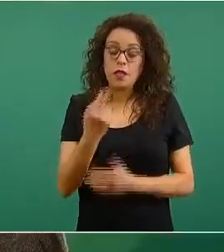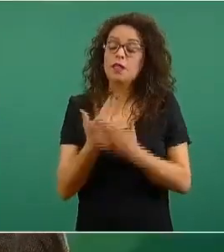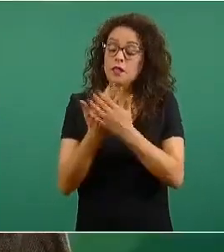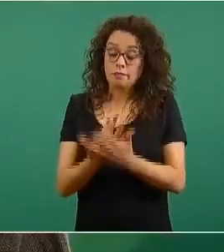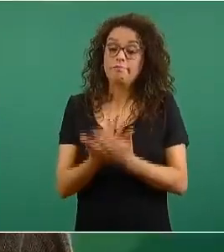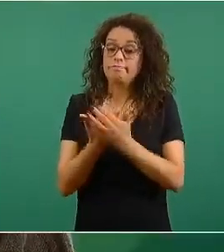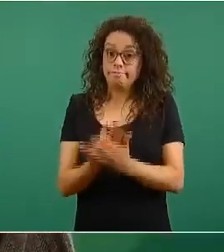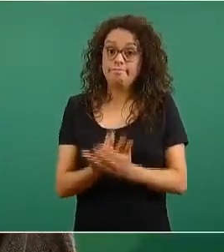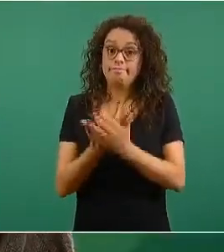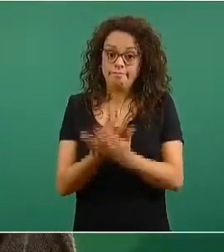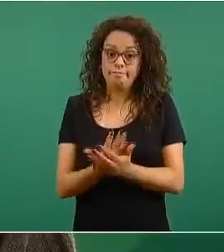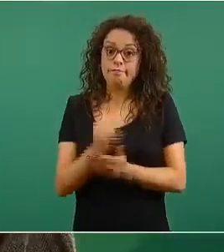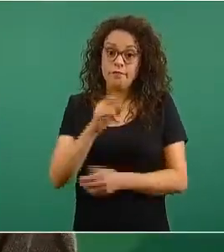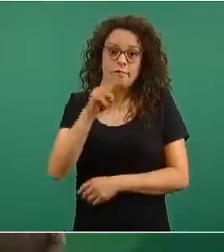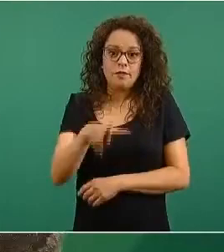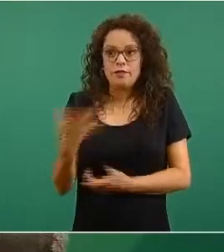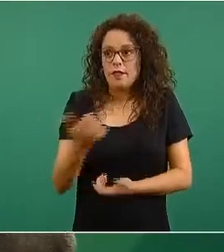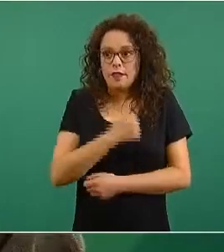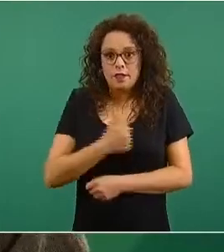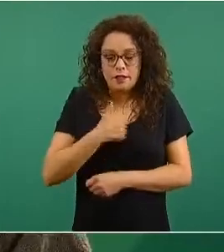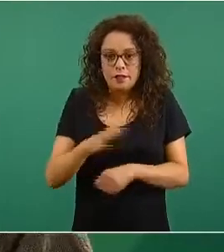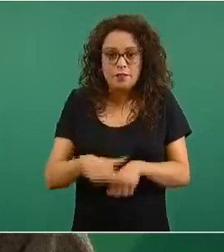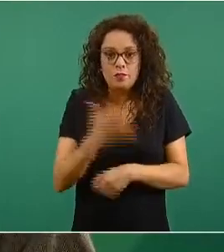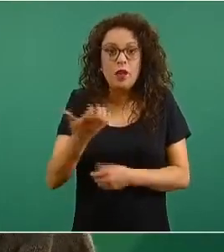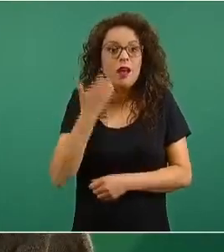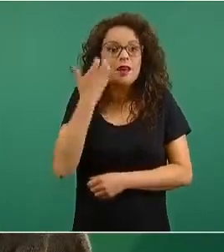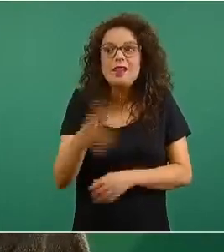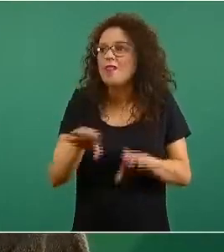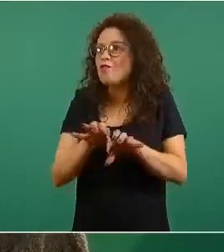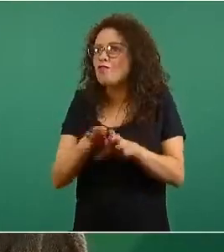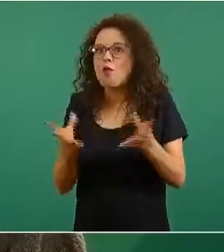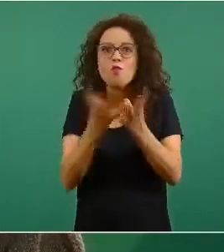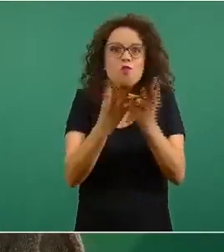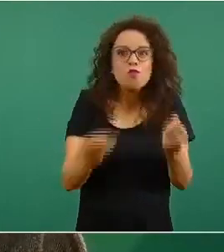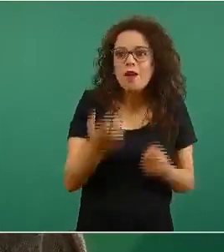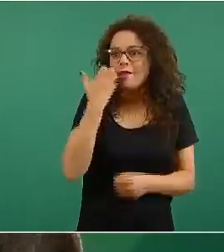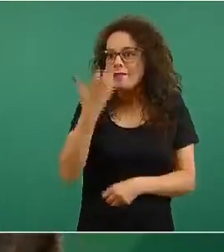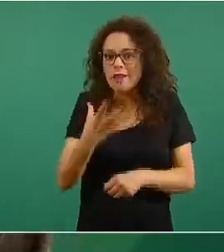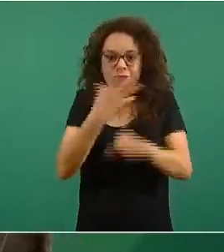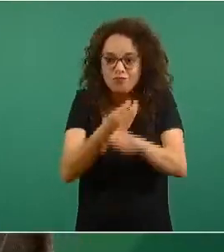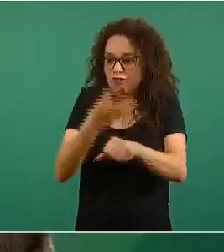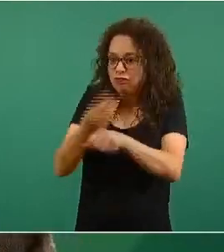sea, es desafortunado, por supuesto uno quisiera tener una solución. Cuando existen alergias,